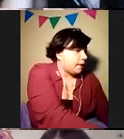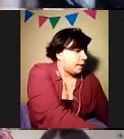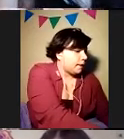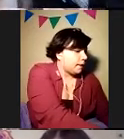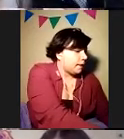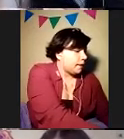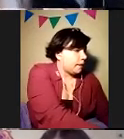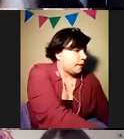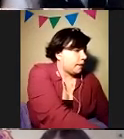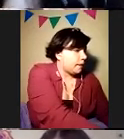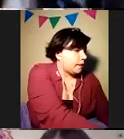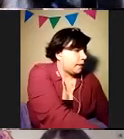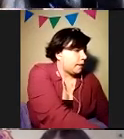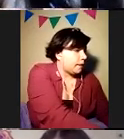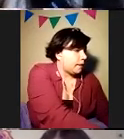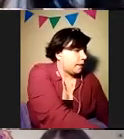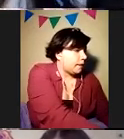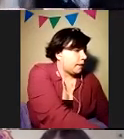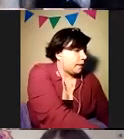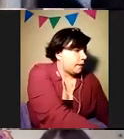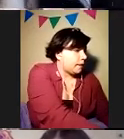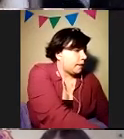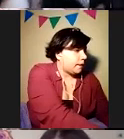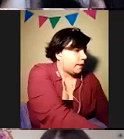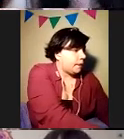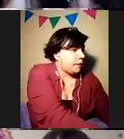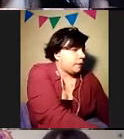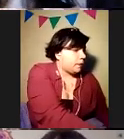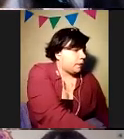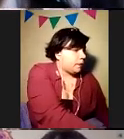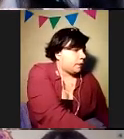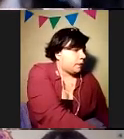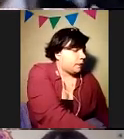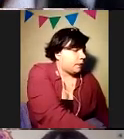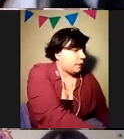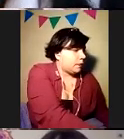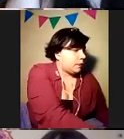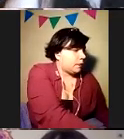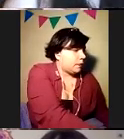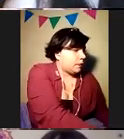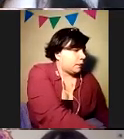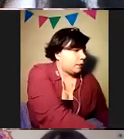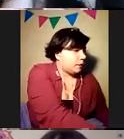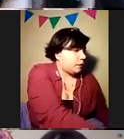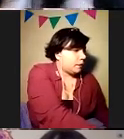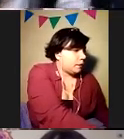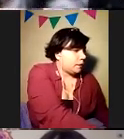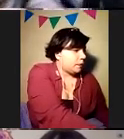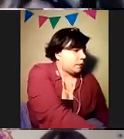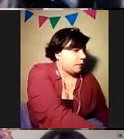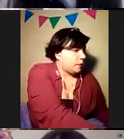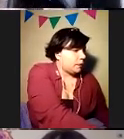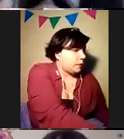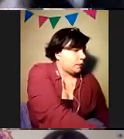comentar que, bueno, para que el funcionamiento del club sea más fluido, vamos a pedirles realizar